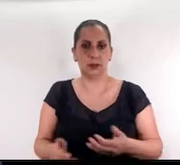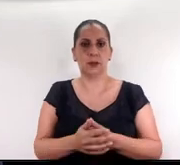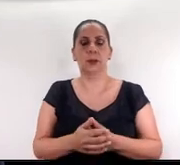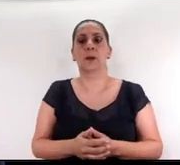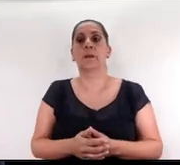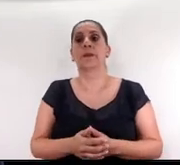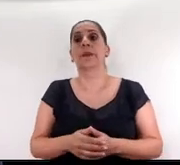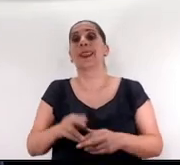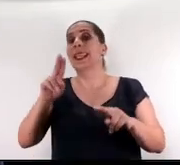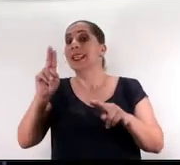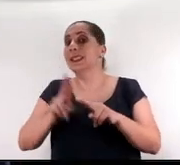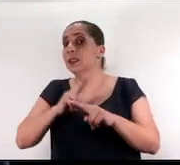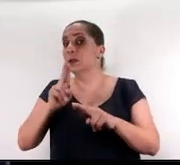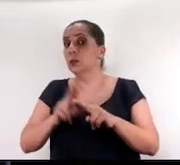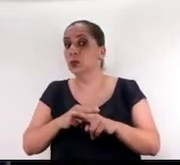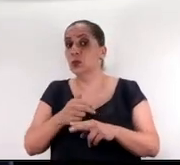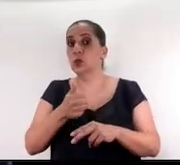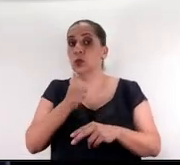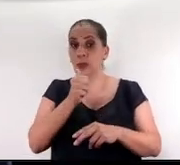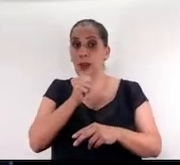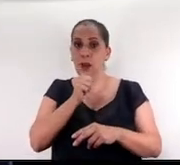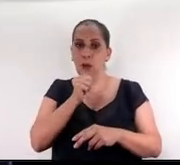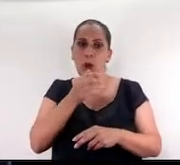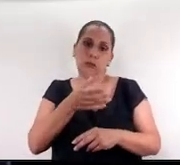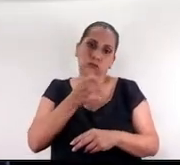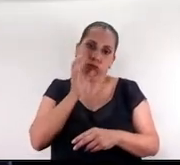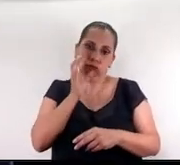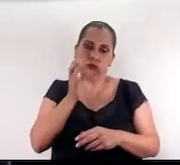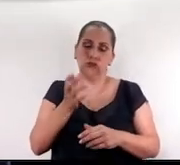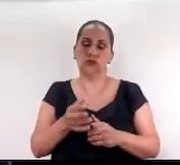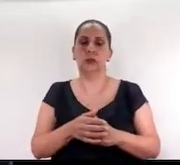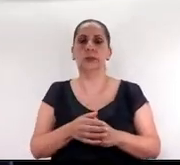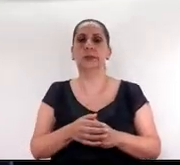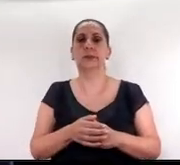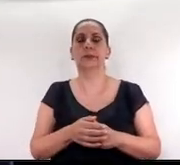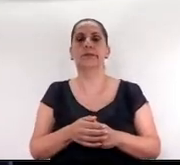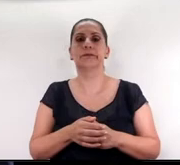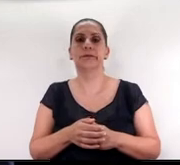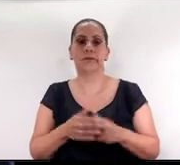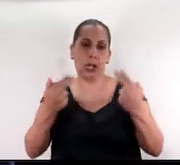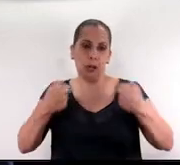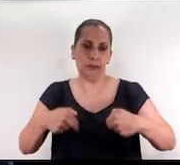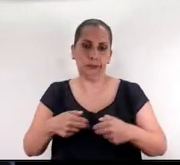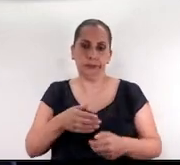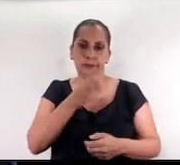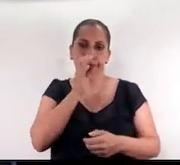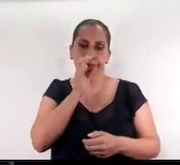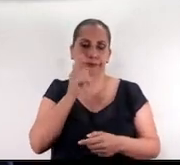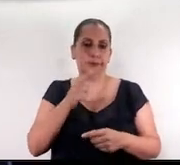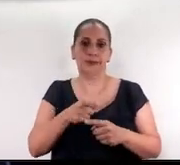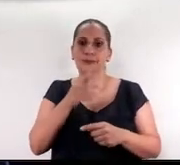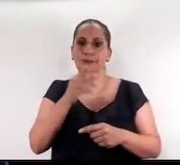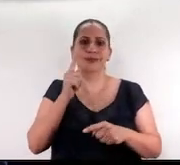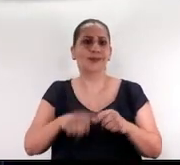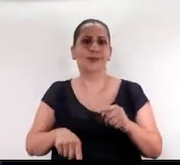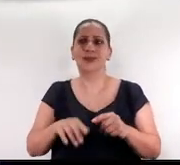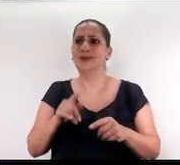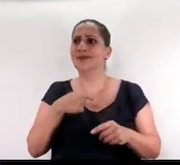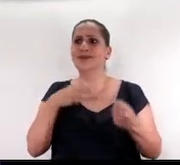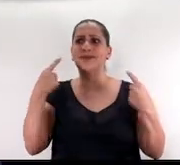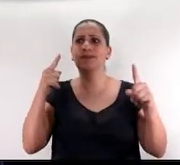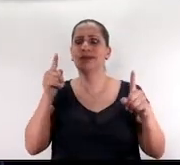consumo de agua, del uso del agua dulce, digamos que en realidad el consumo humano no llega jamás al